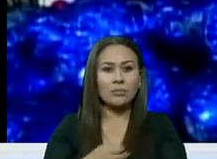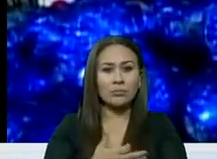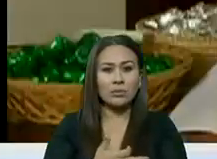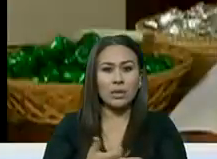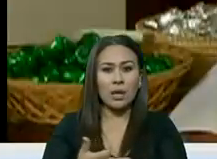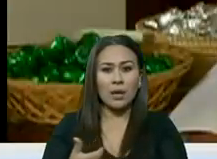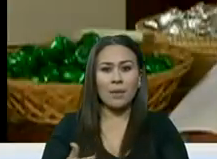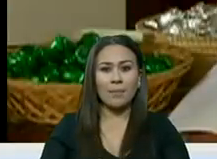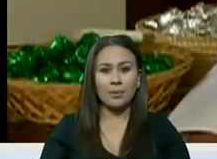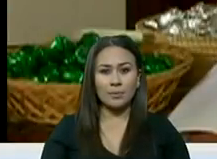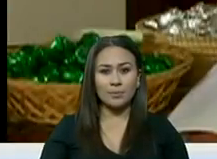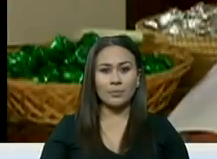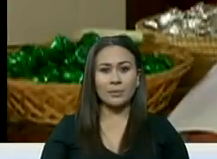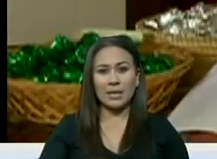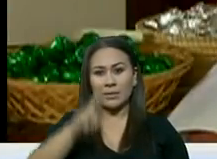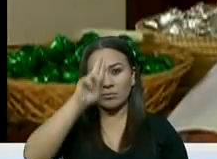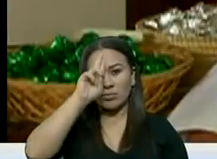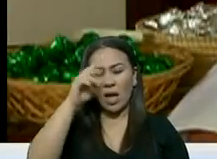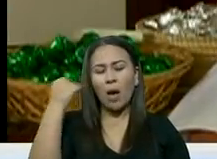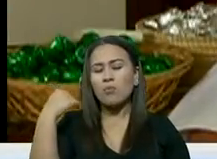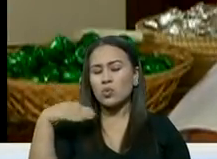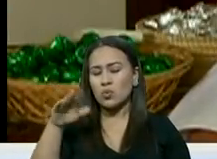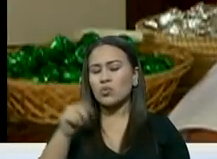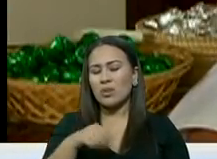pre-incásicos, precolombinos, y